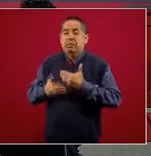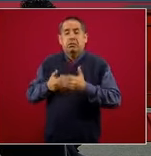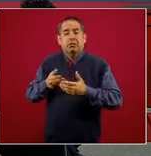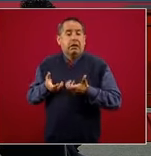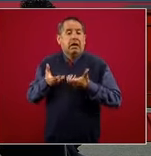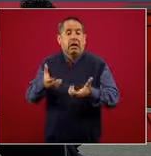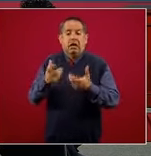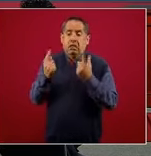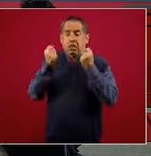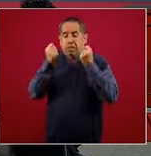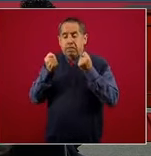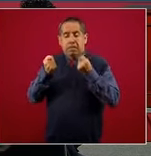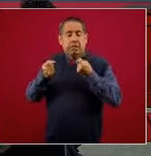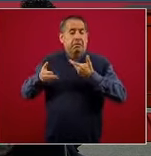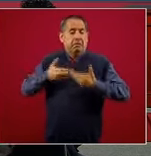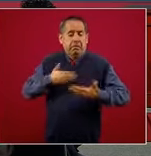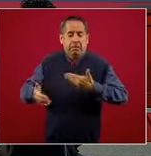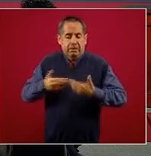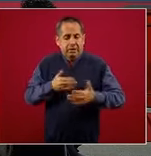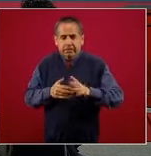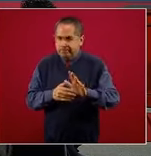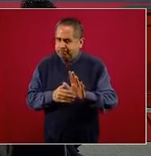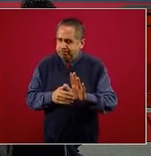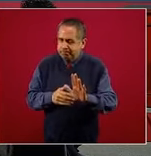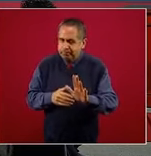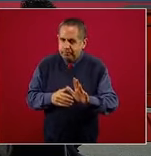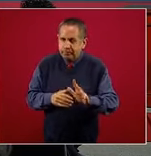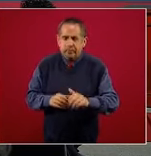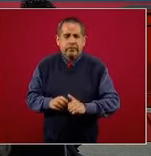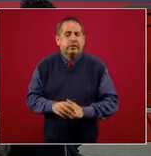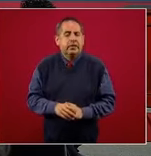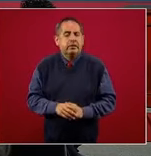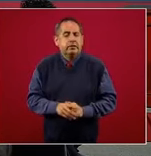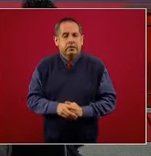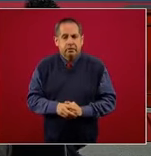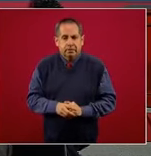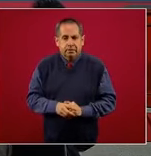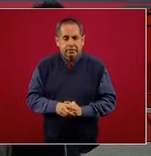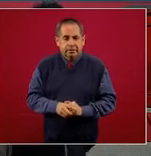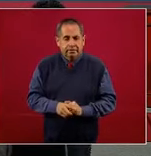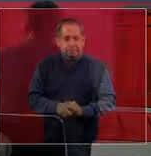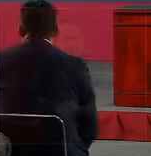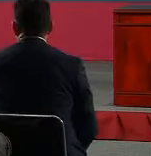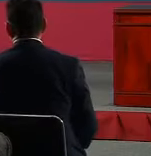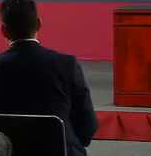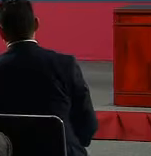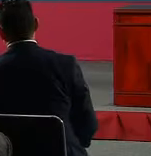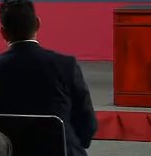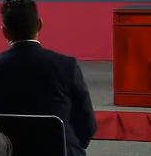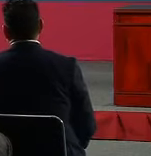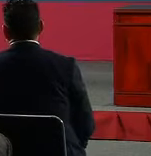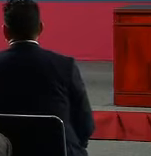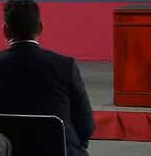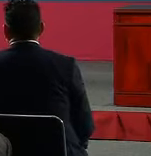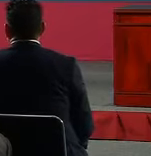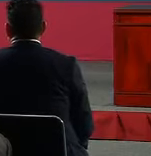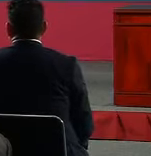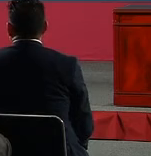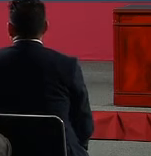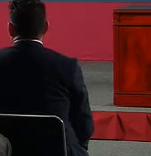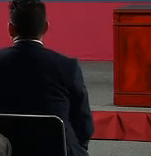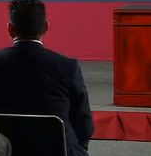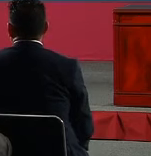la calle sin ninguna precaución. Es por esto que nos dimos a la tarea también de ver qué otro